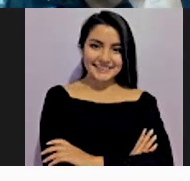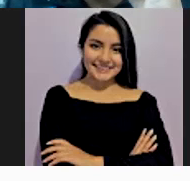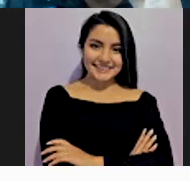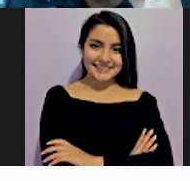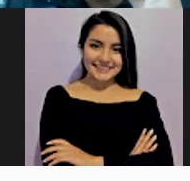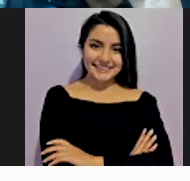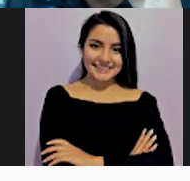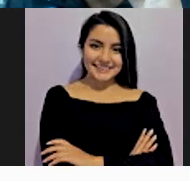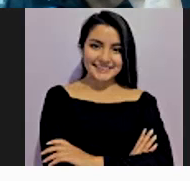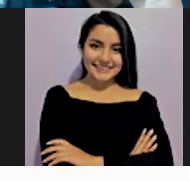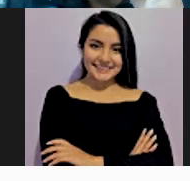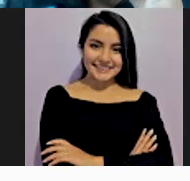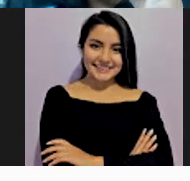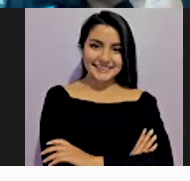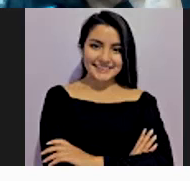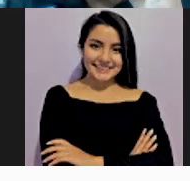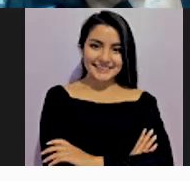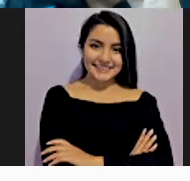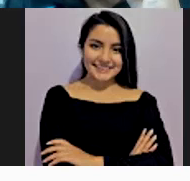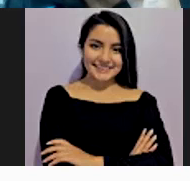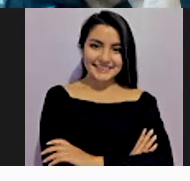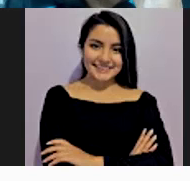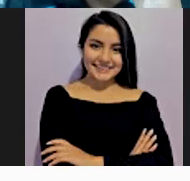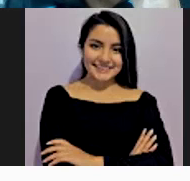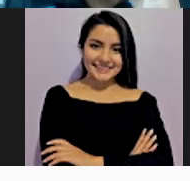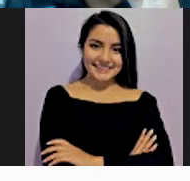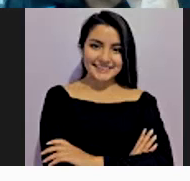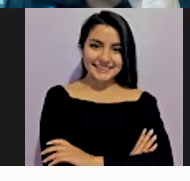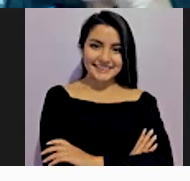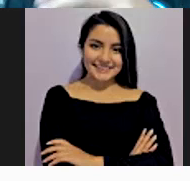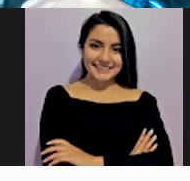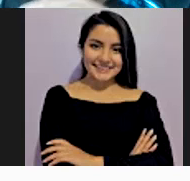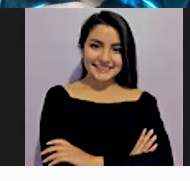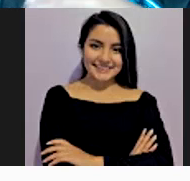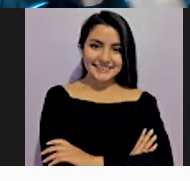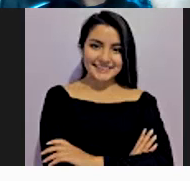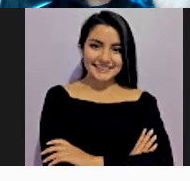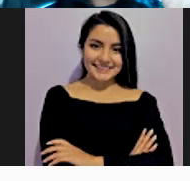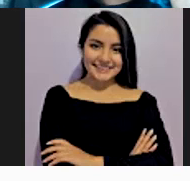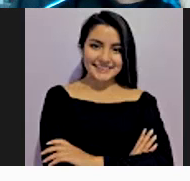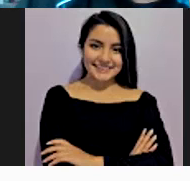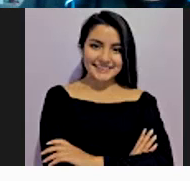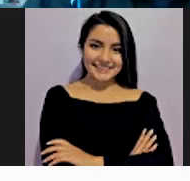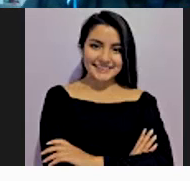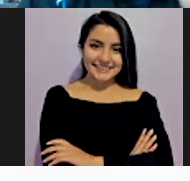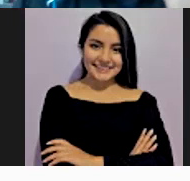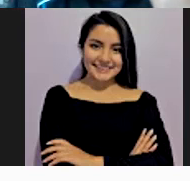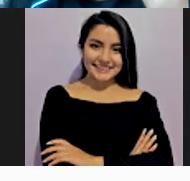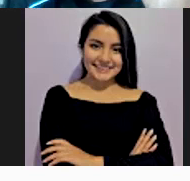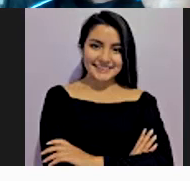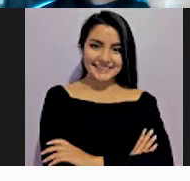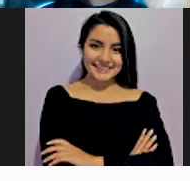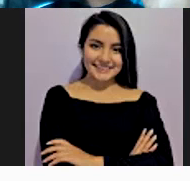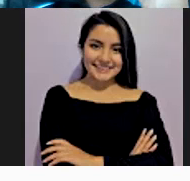diferentes tipos de regímenes y todo lo demás, y prácticamente las ecuaciones sería un chorizo de todo,